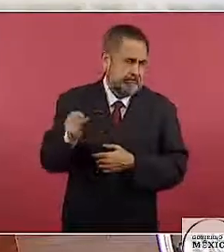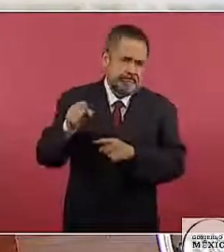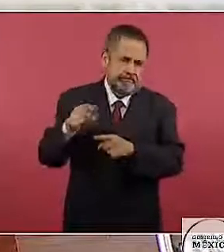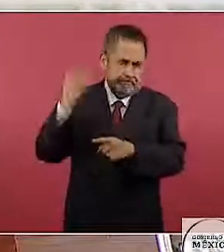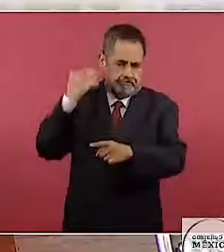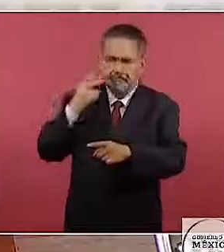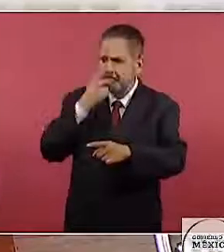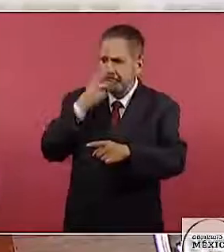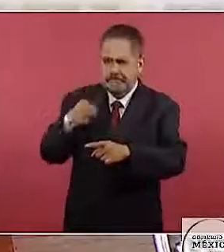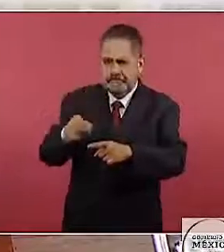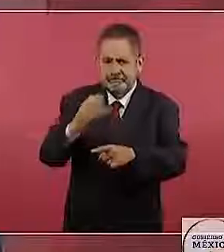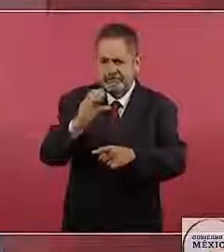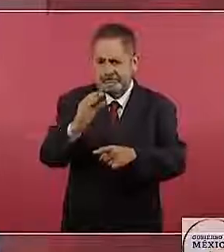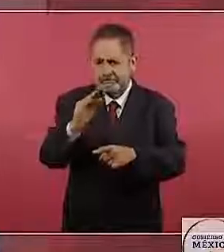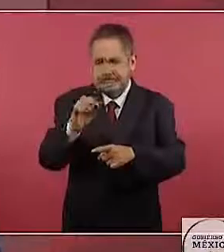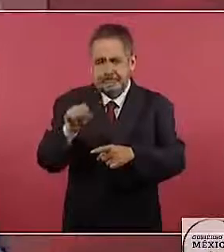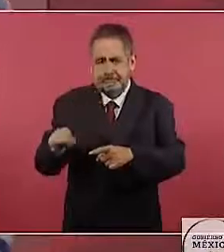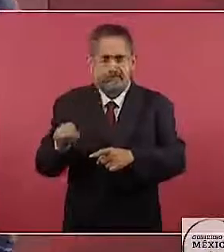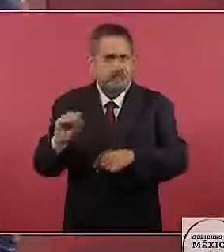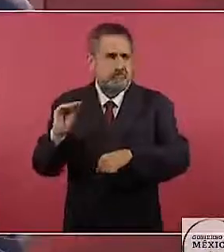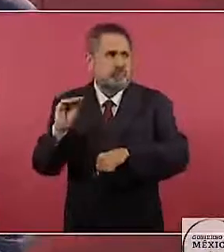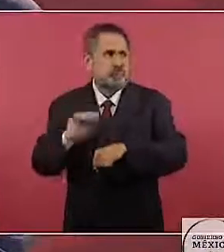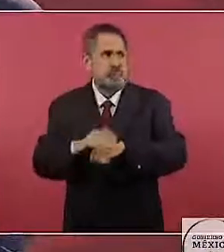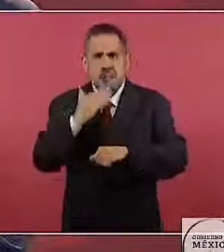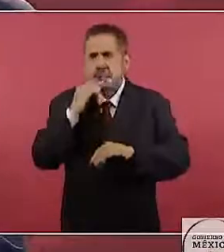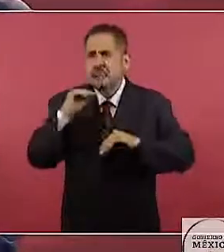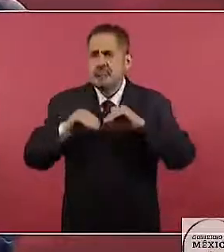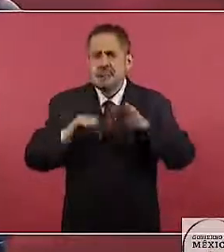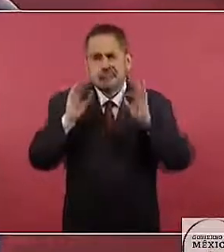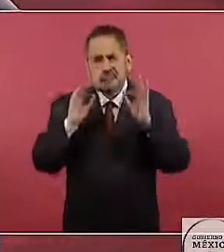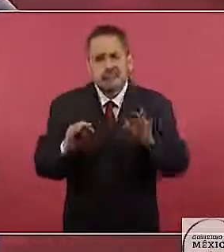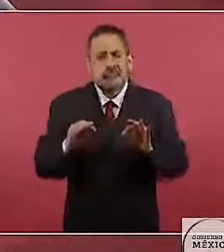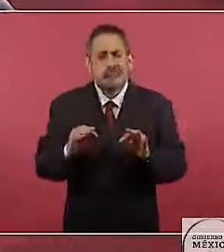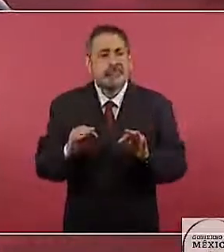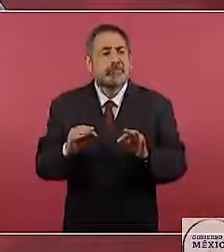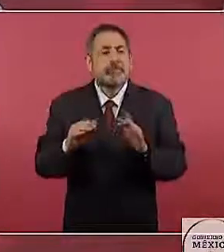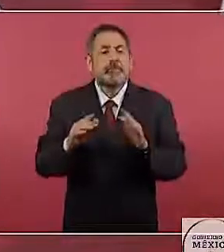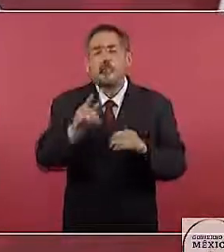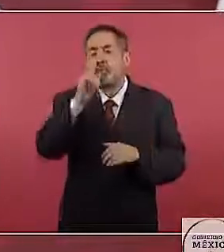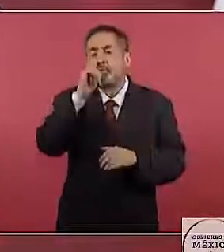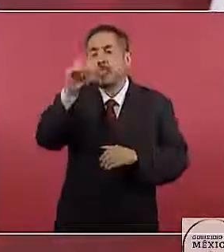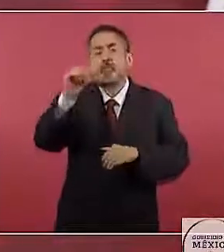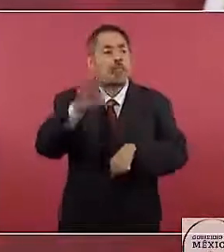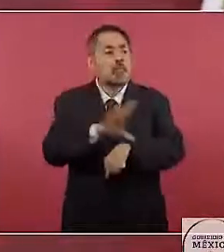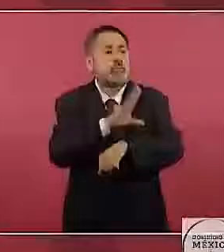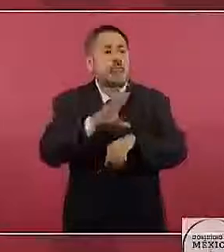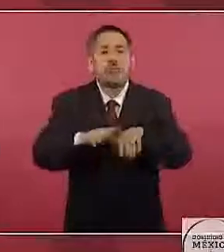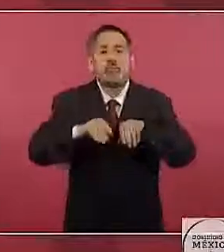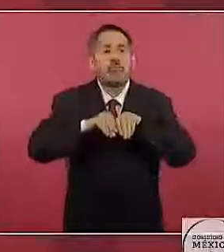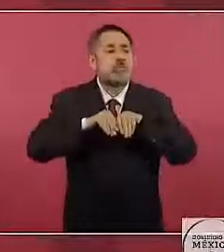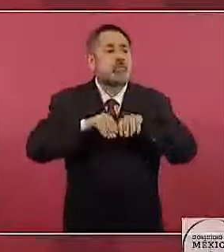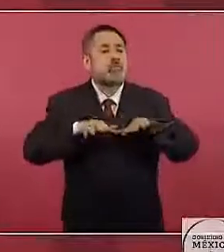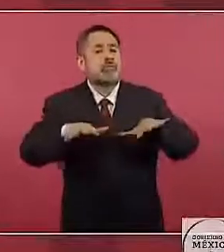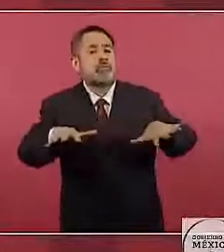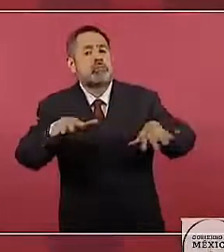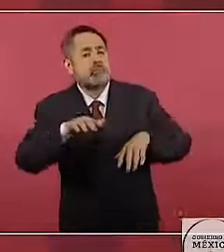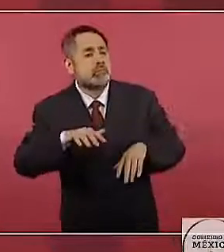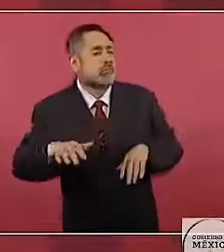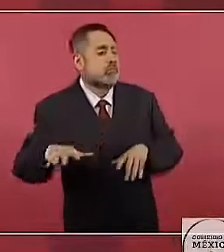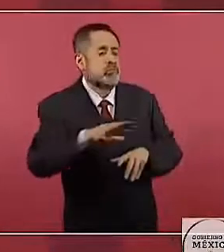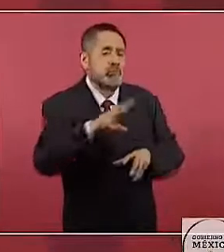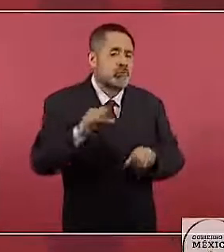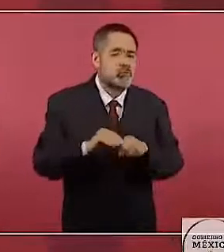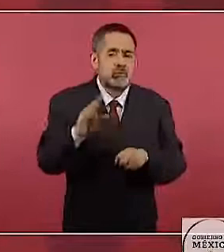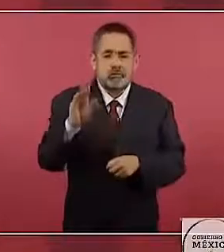Electricidad logró llevar el servicio de energía eléctrica al